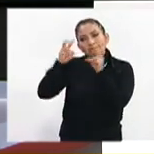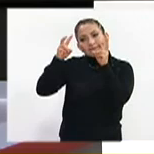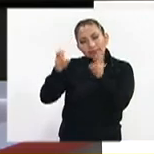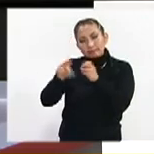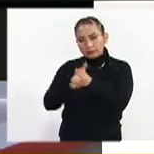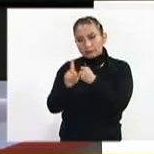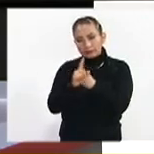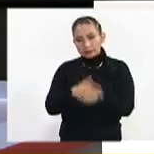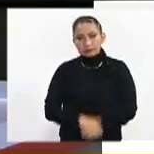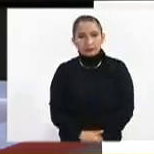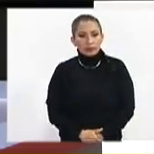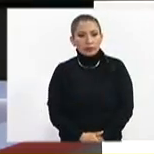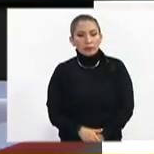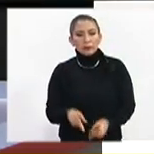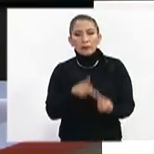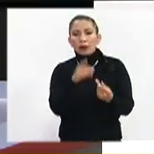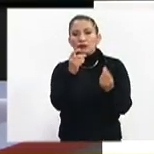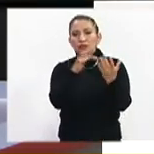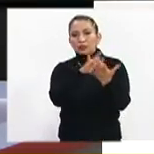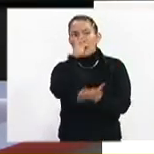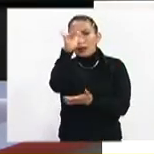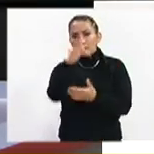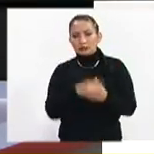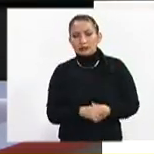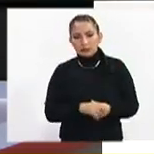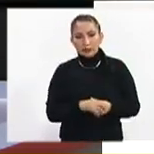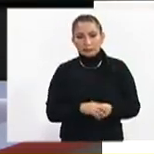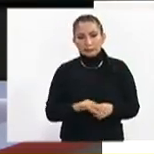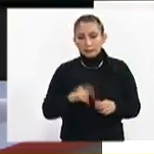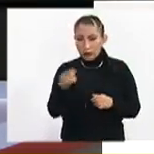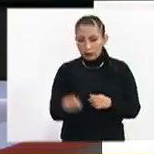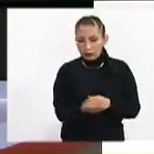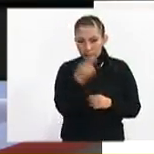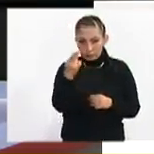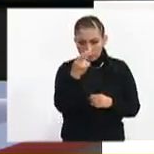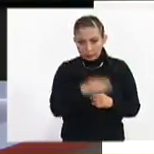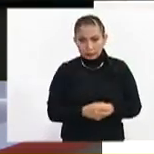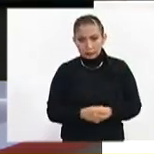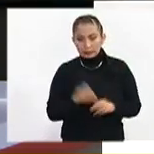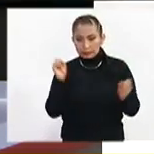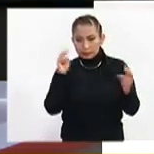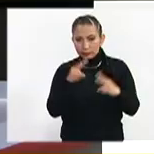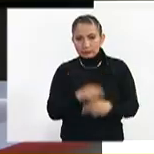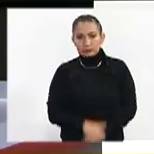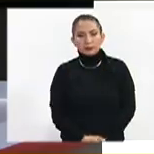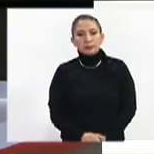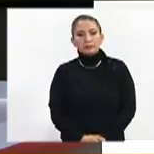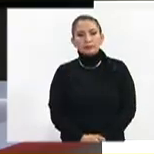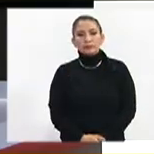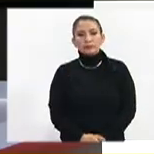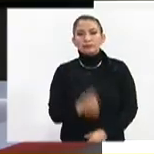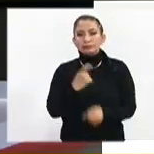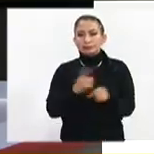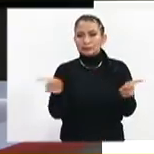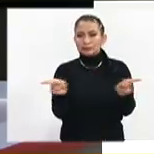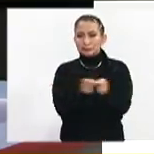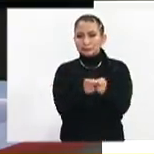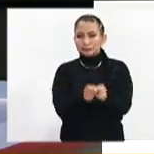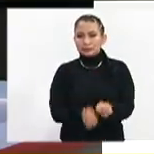su problemática. Perfecto, muchísimas gracias, de gran interés esta información. Sí, hasta luego. Vamos a nuestro primer